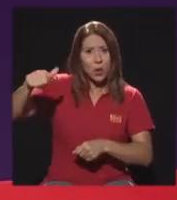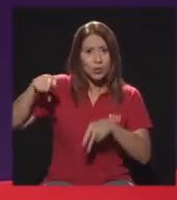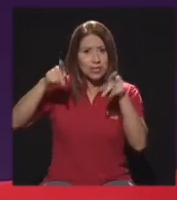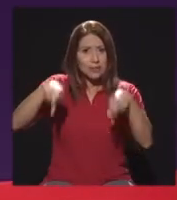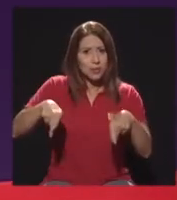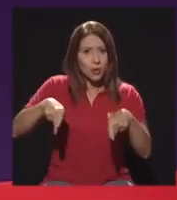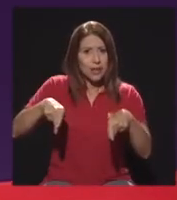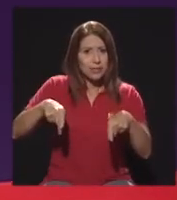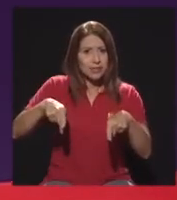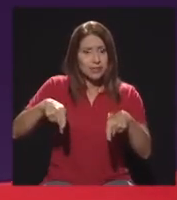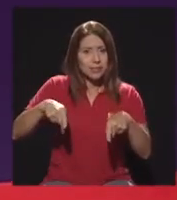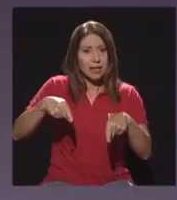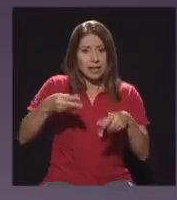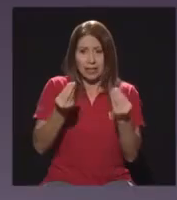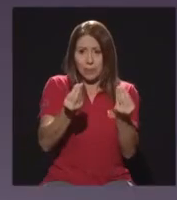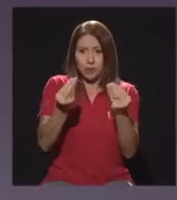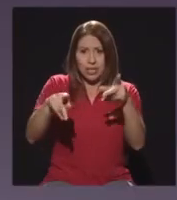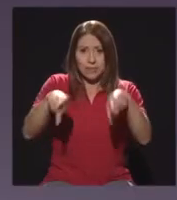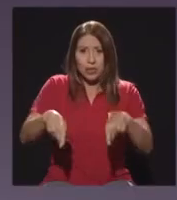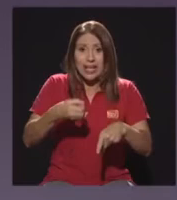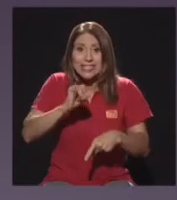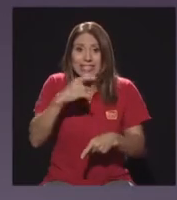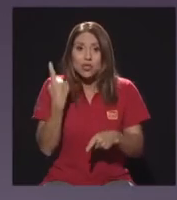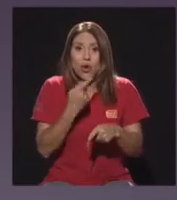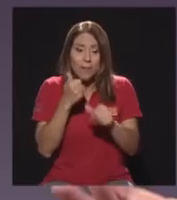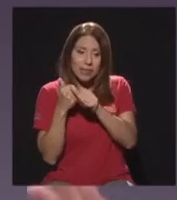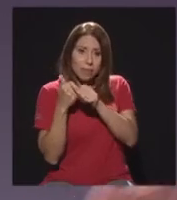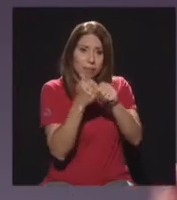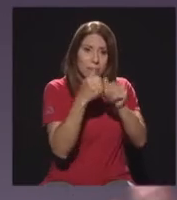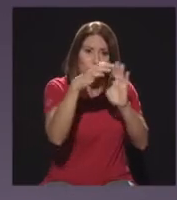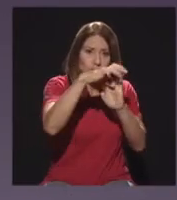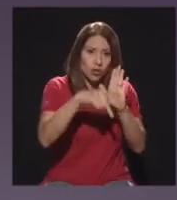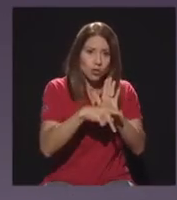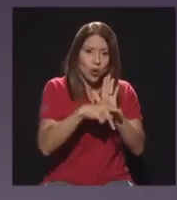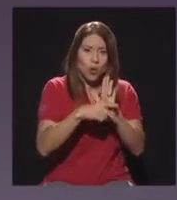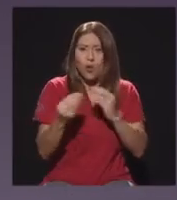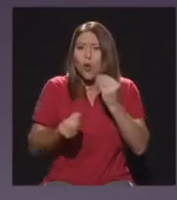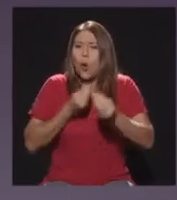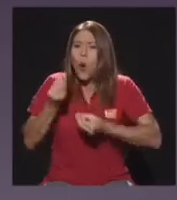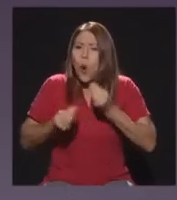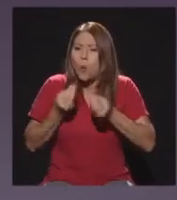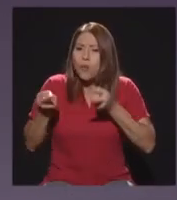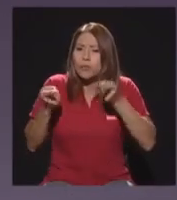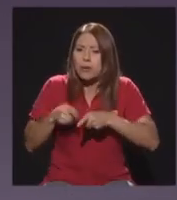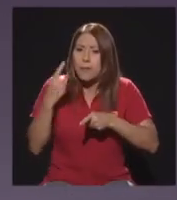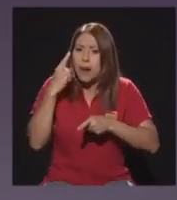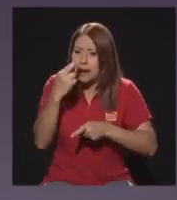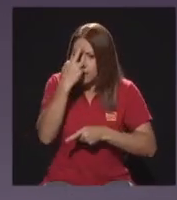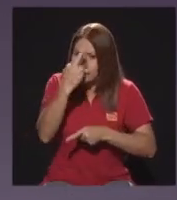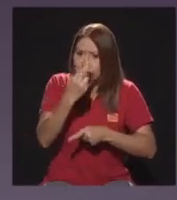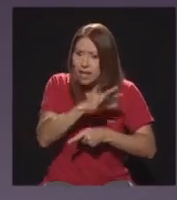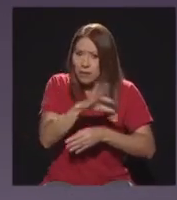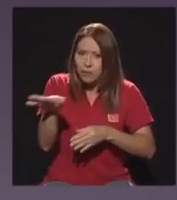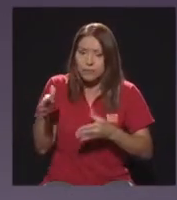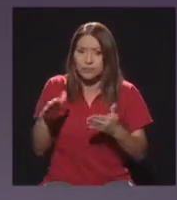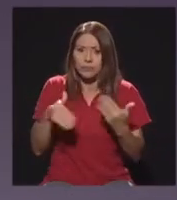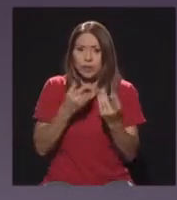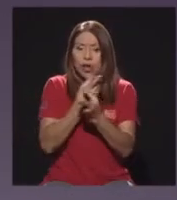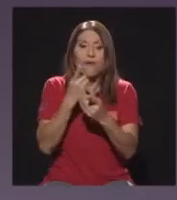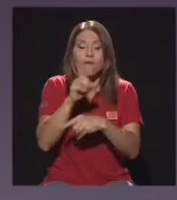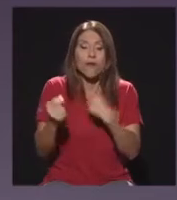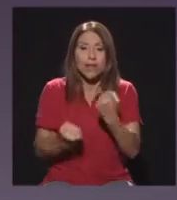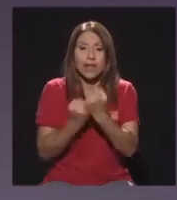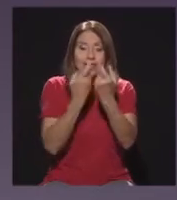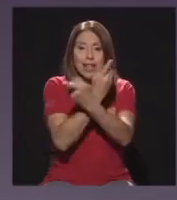personas sí sí sólo usamos la constitución estaríamos como ser cómo se daría para revuelva red no sólo la constitución sino